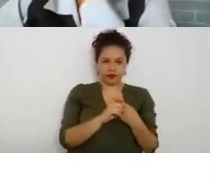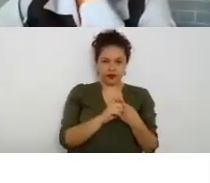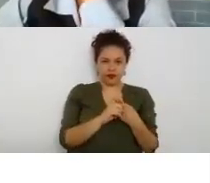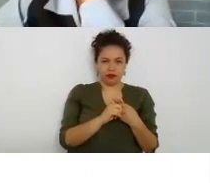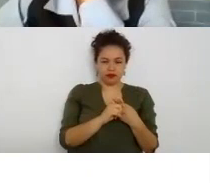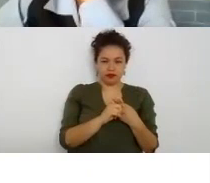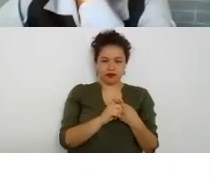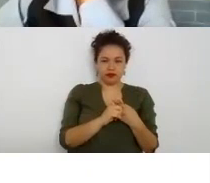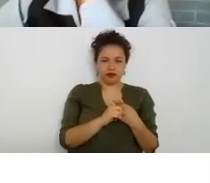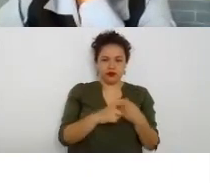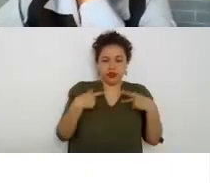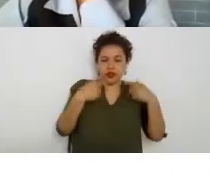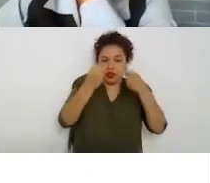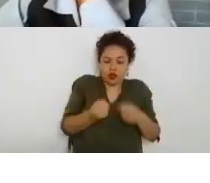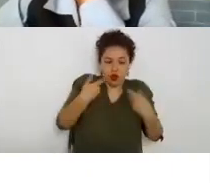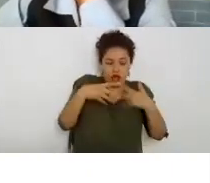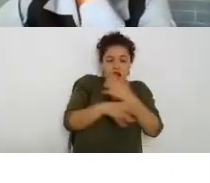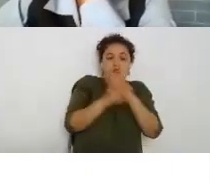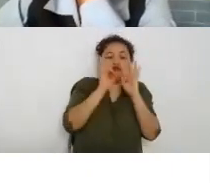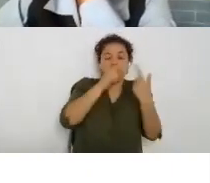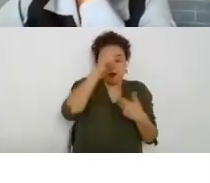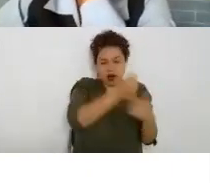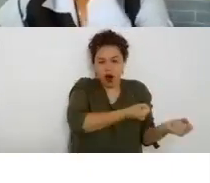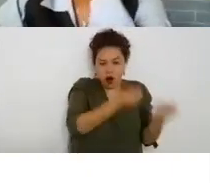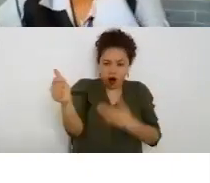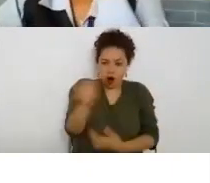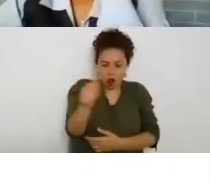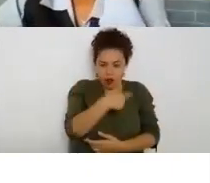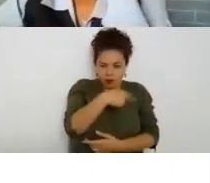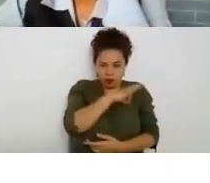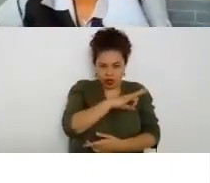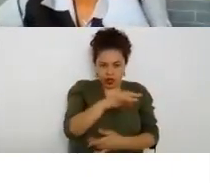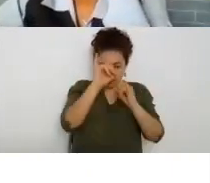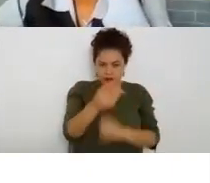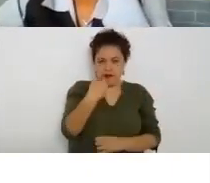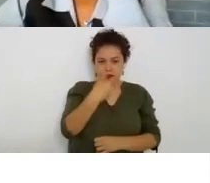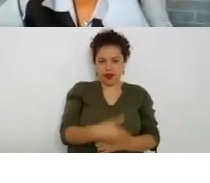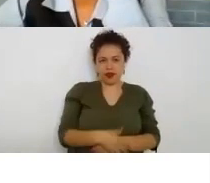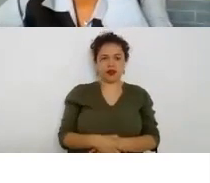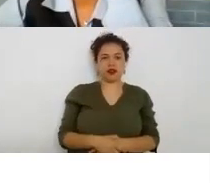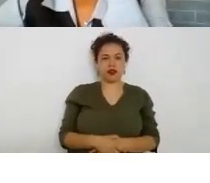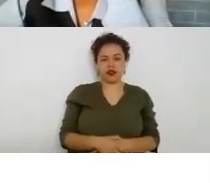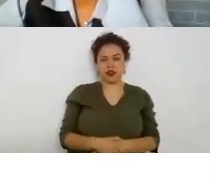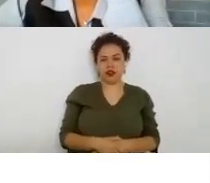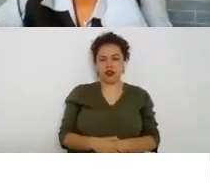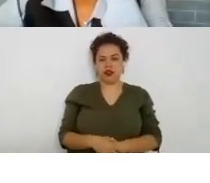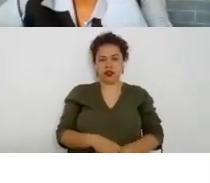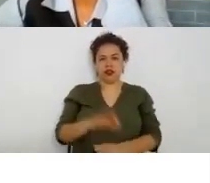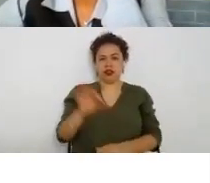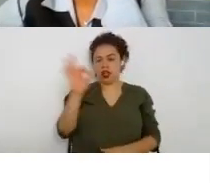hasta que yo esté seguro de que tengo los medios adecuados para hacerlo. ¿A qué me refiero con estos medios? A lo mejor